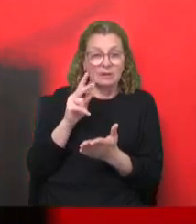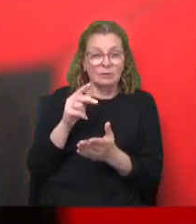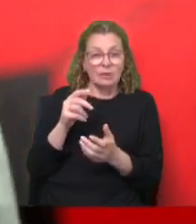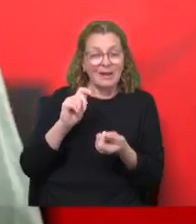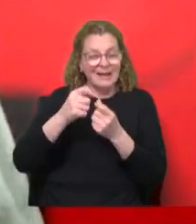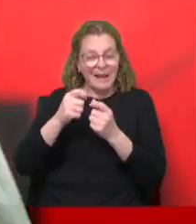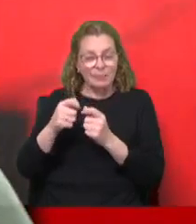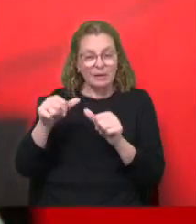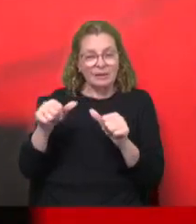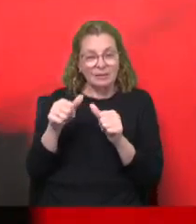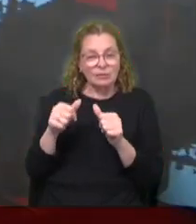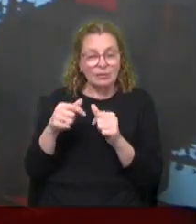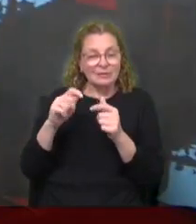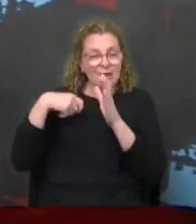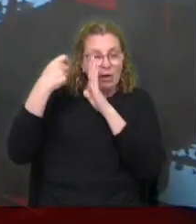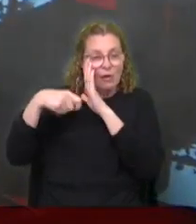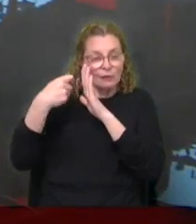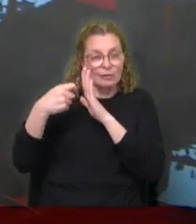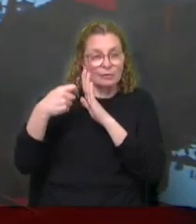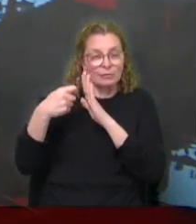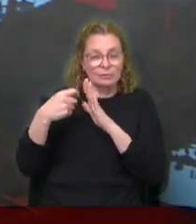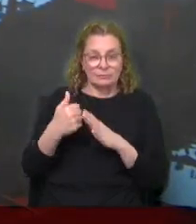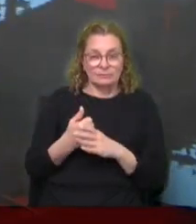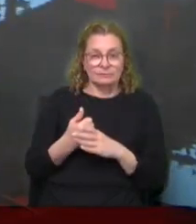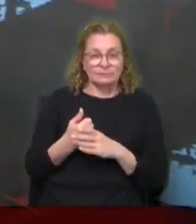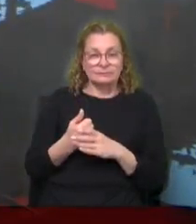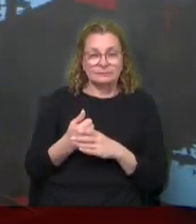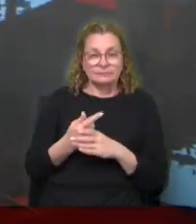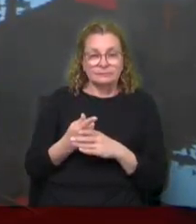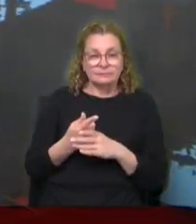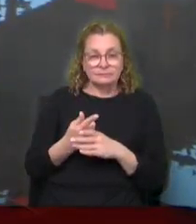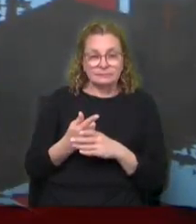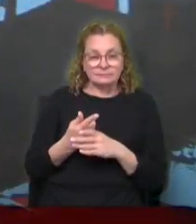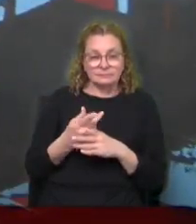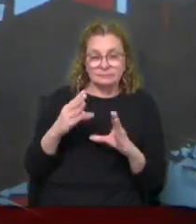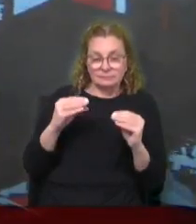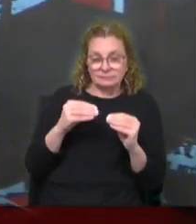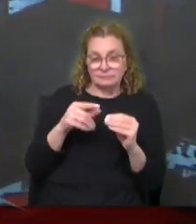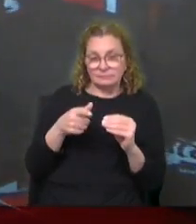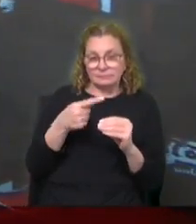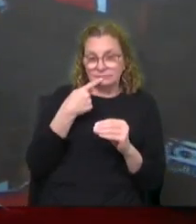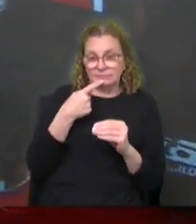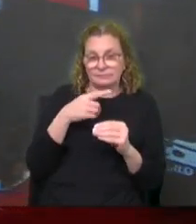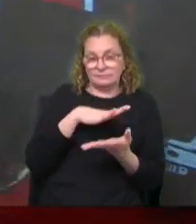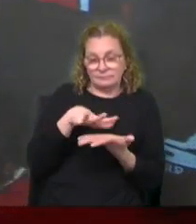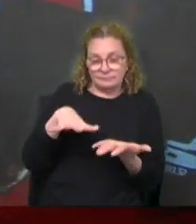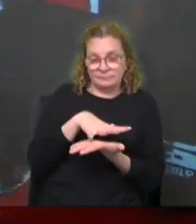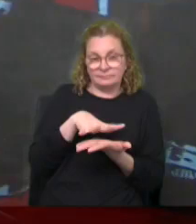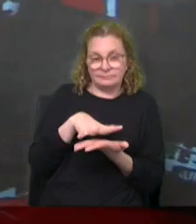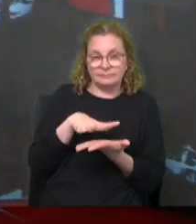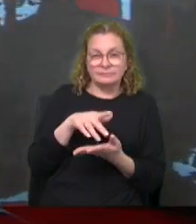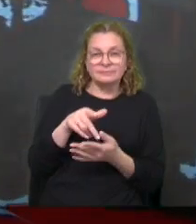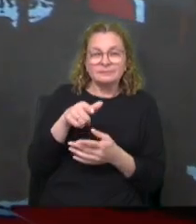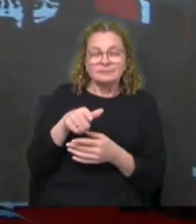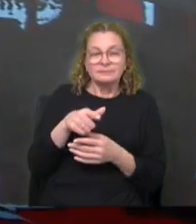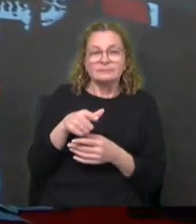que se han hecho de su obra al cine o a la animación. Entonces, por eso los pusimos como en diálogo y va a ser en el escenario, es como distinta. Con